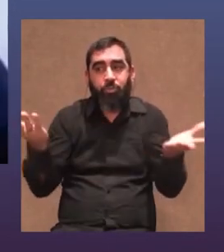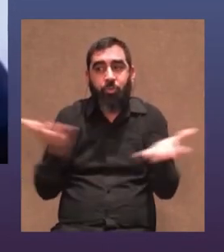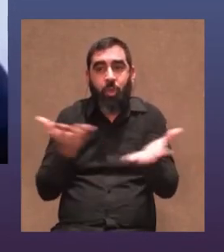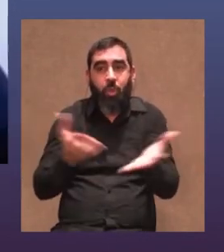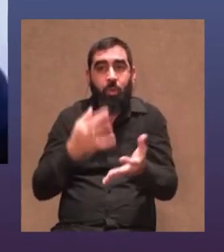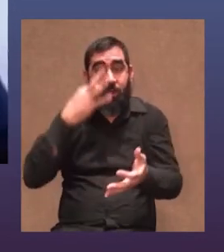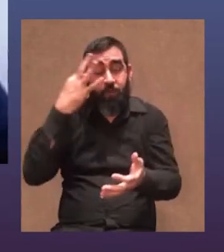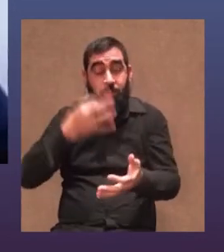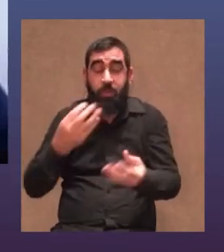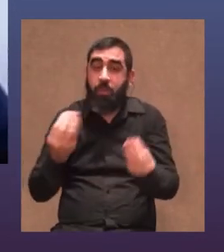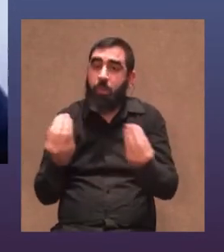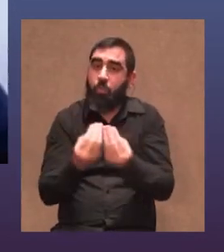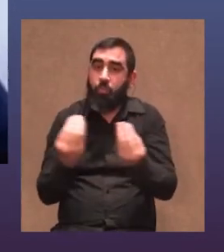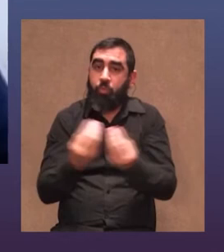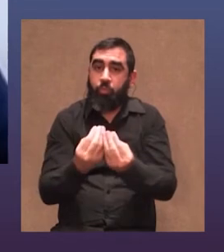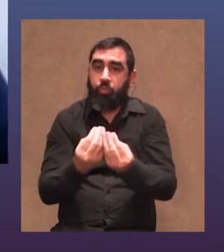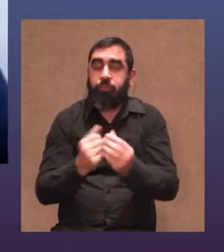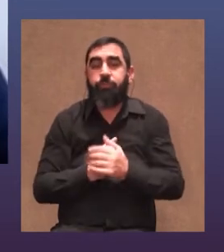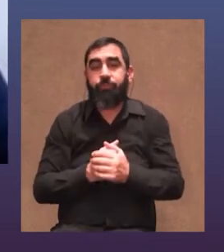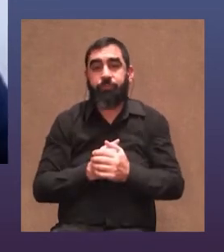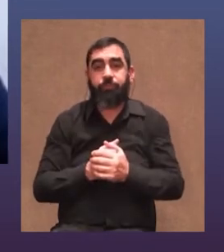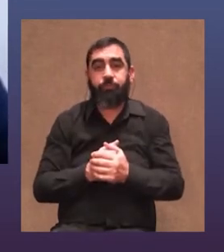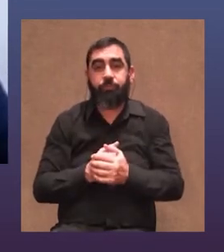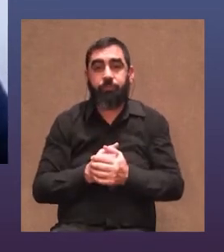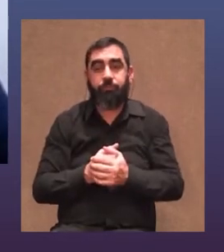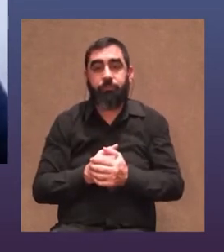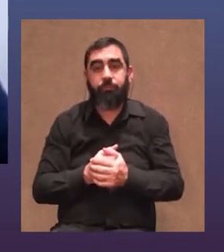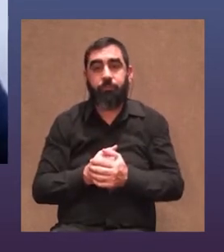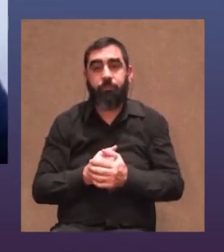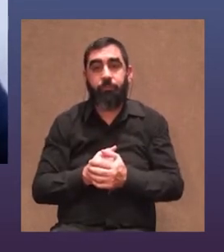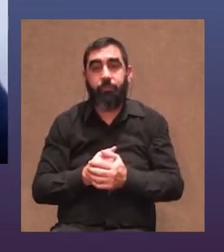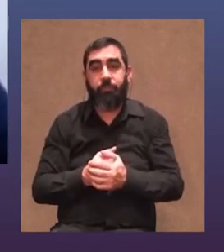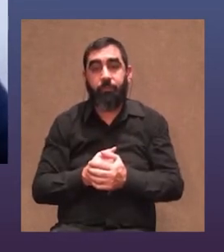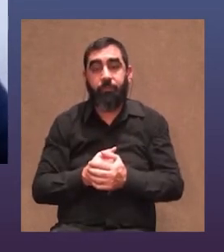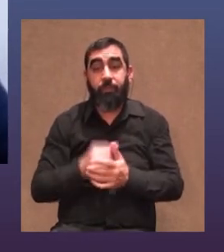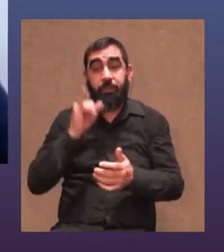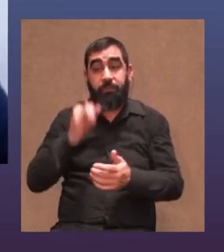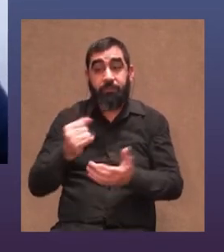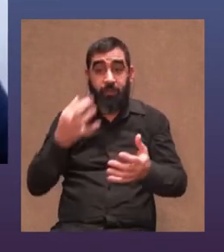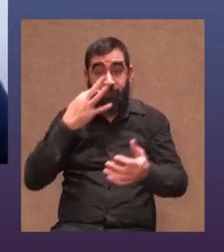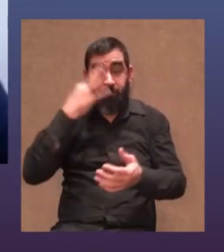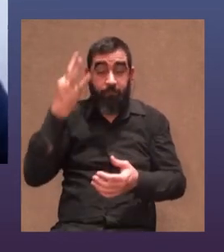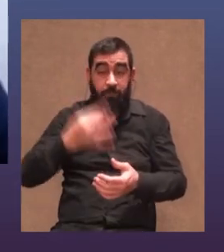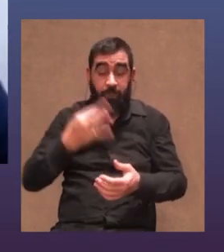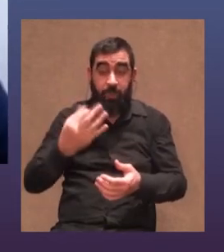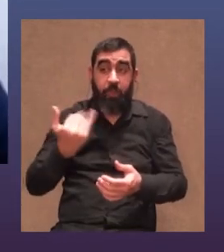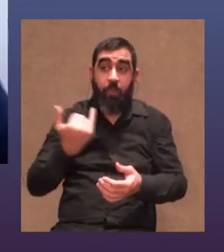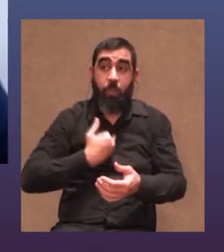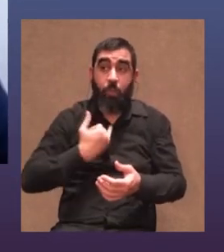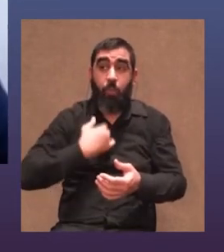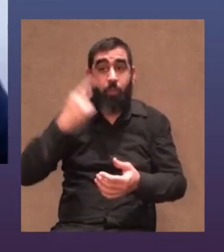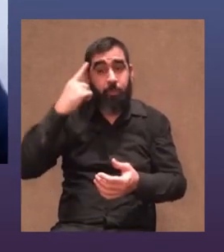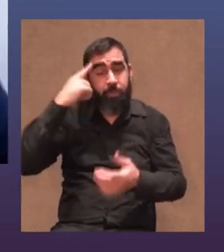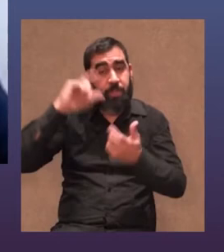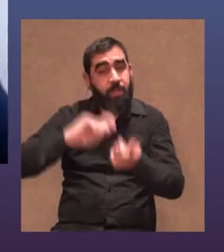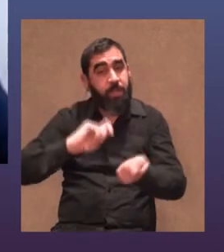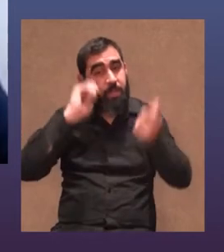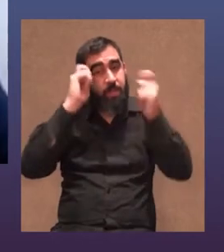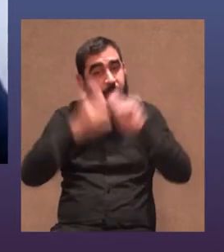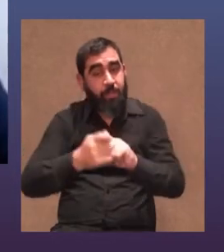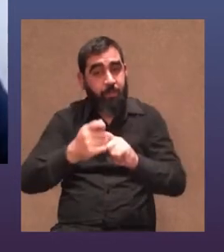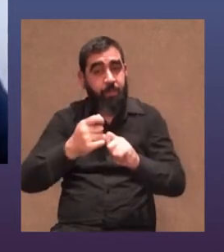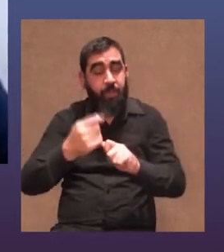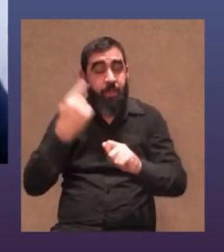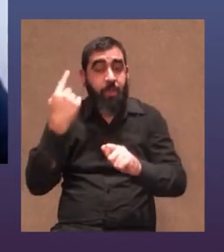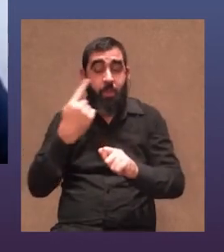absolutamente todo. Sí, es muy demandante esto que nos está pasando y cómo nos reformulamos y nos mueve, y bueno,